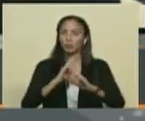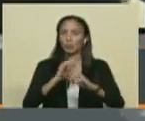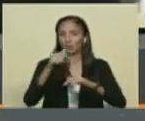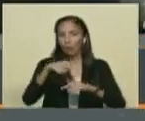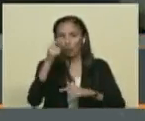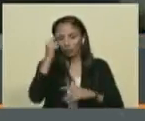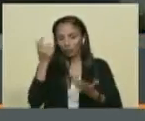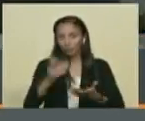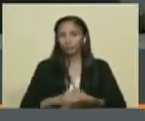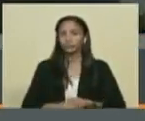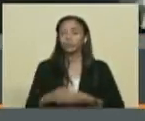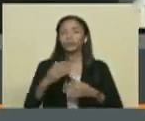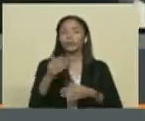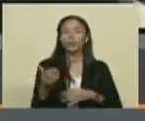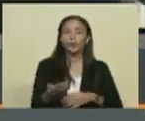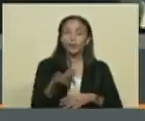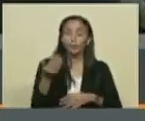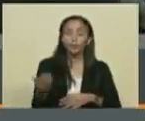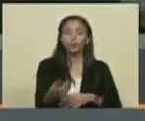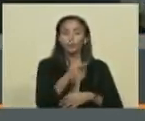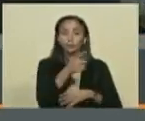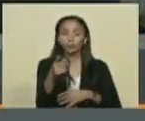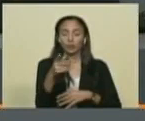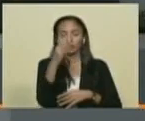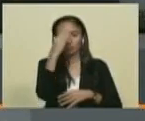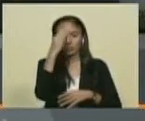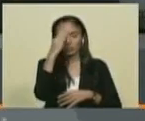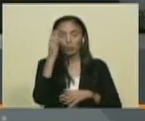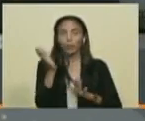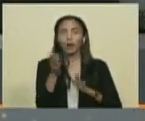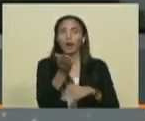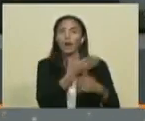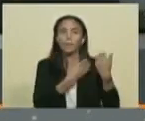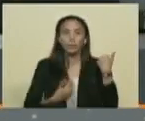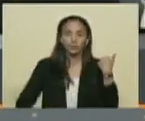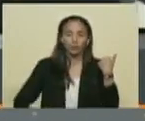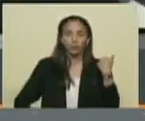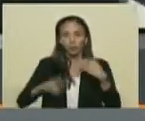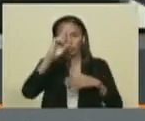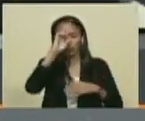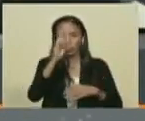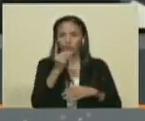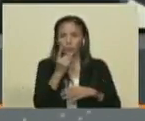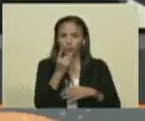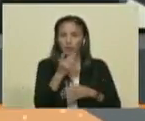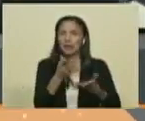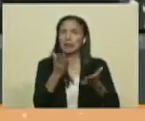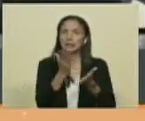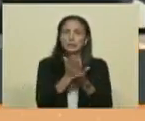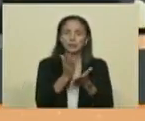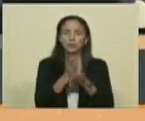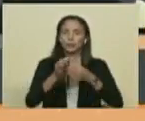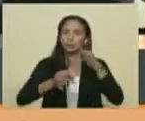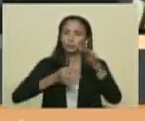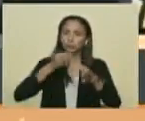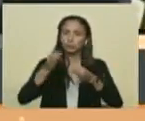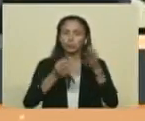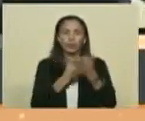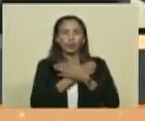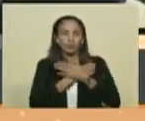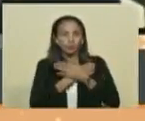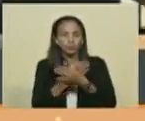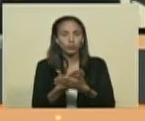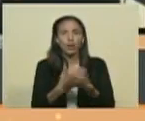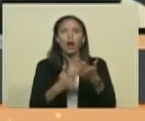hoy. También es importante destacar que el presidente Danilo Medina ha continuado reiterando su disposición a ayudar a